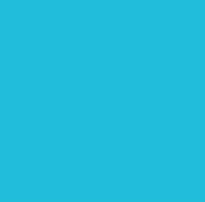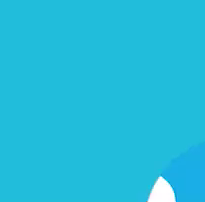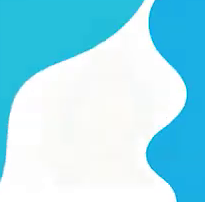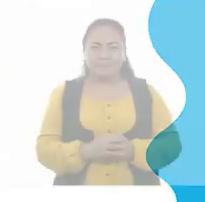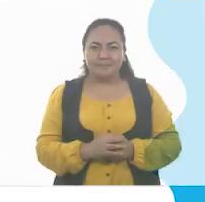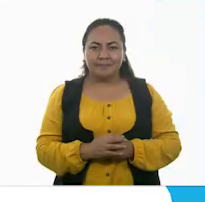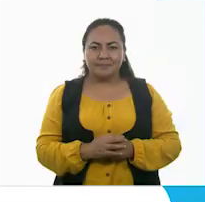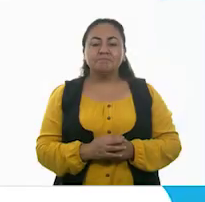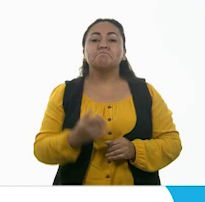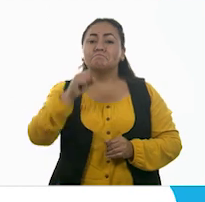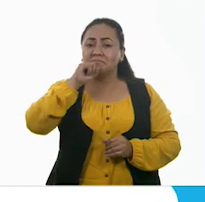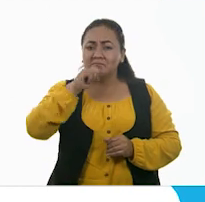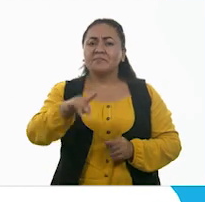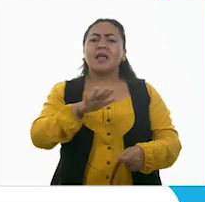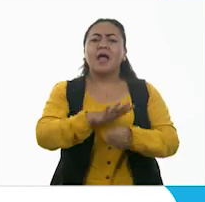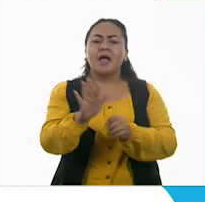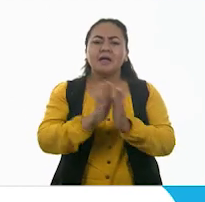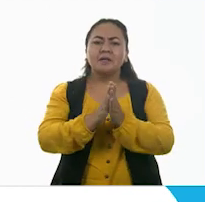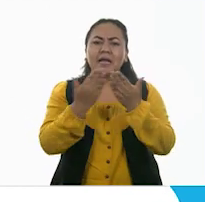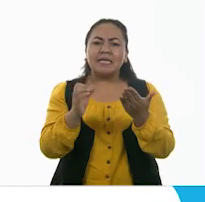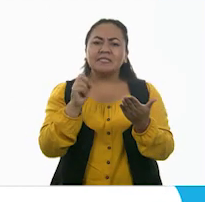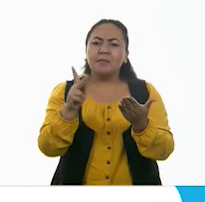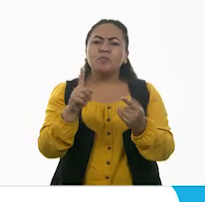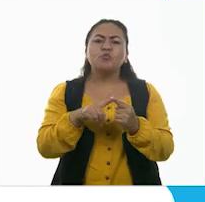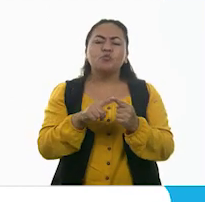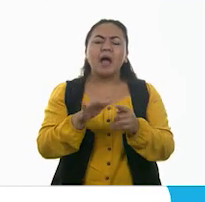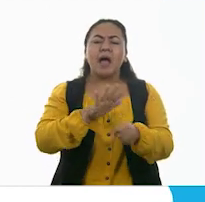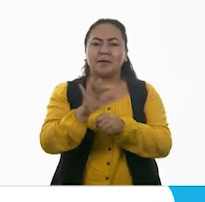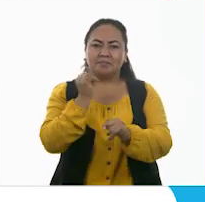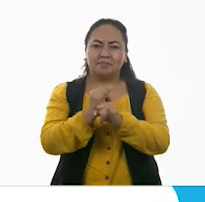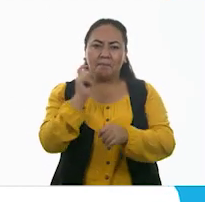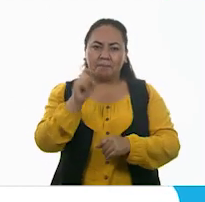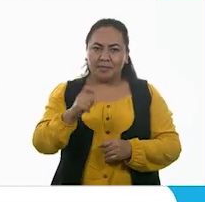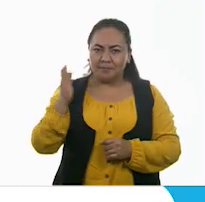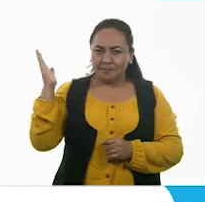También puedes encontrar los libros de texto en la página